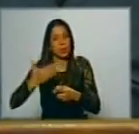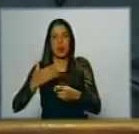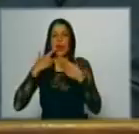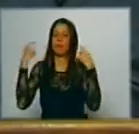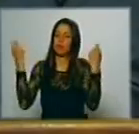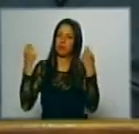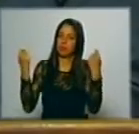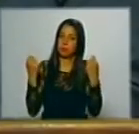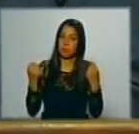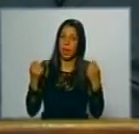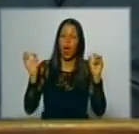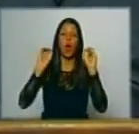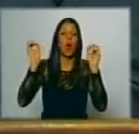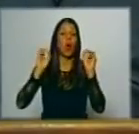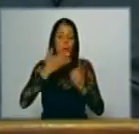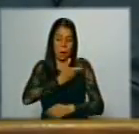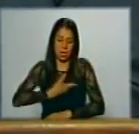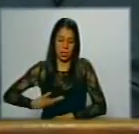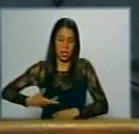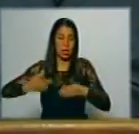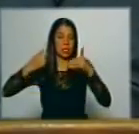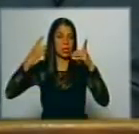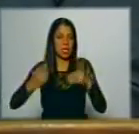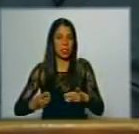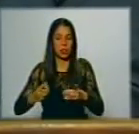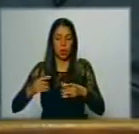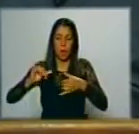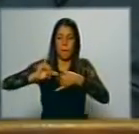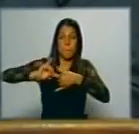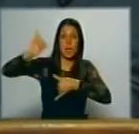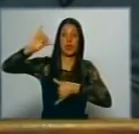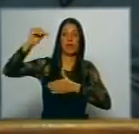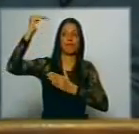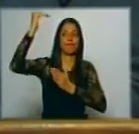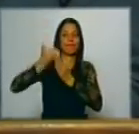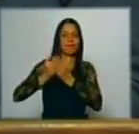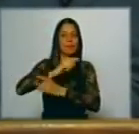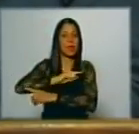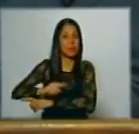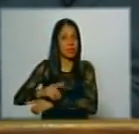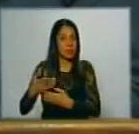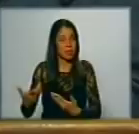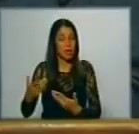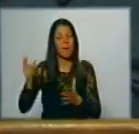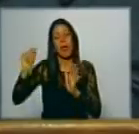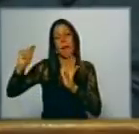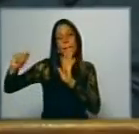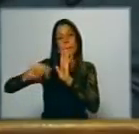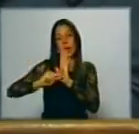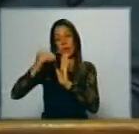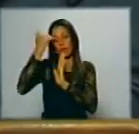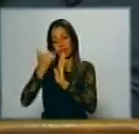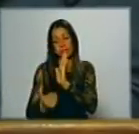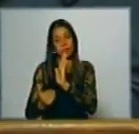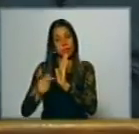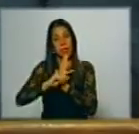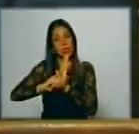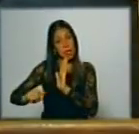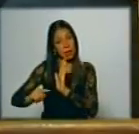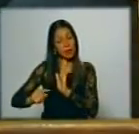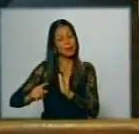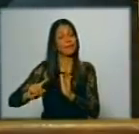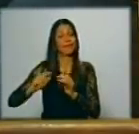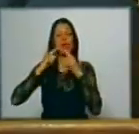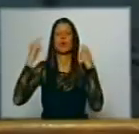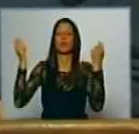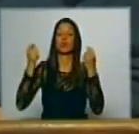o establecer reducciones en los precios de bienes y tarifas de servicios declarados como priorizados.